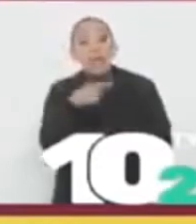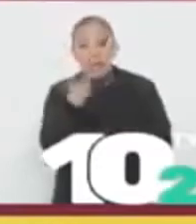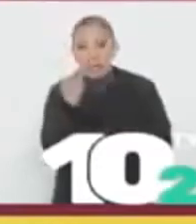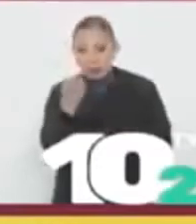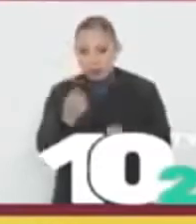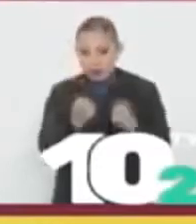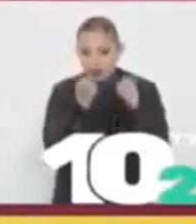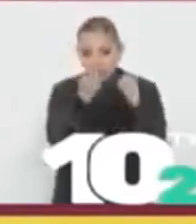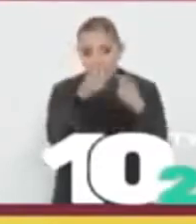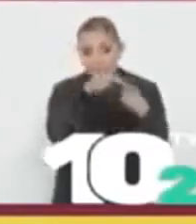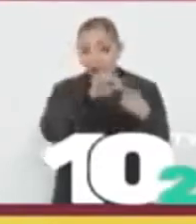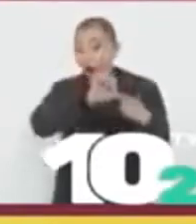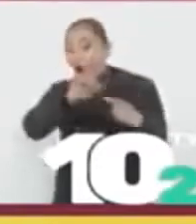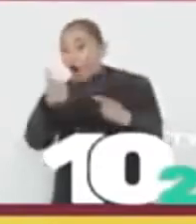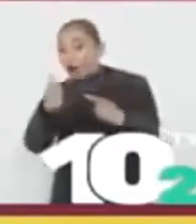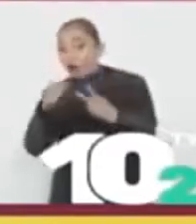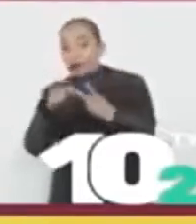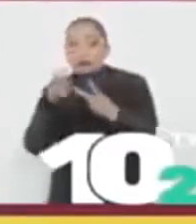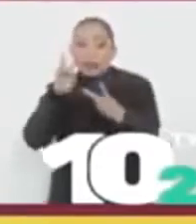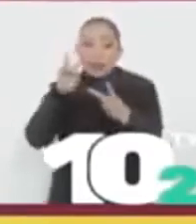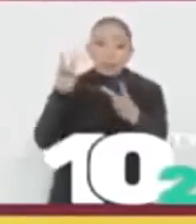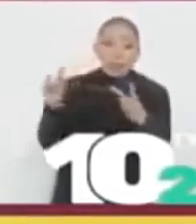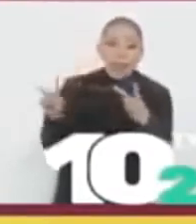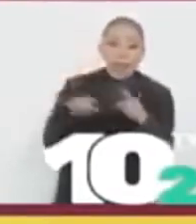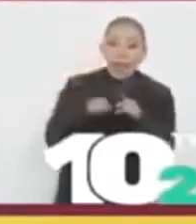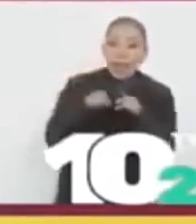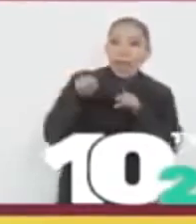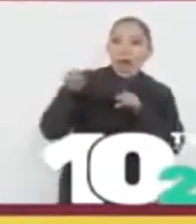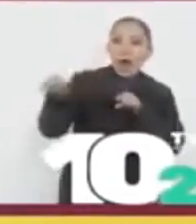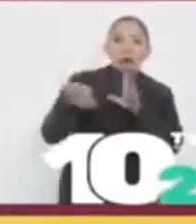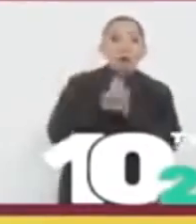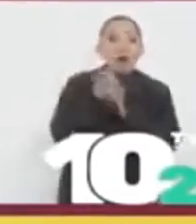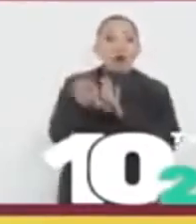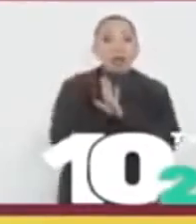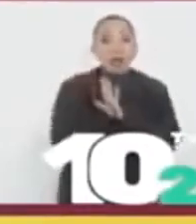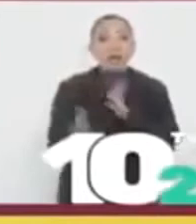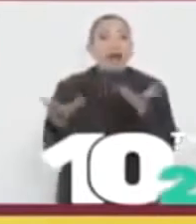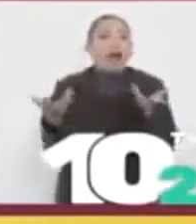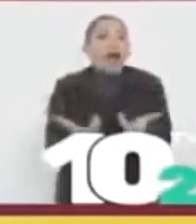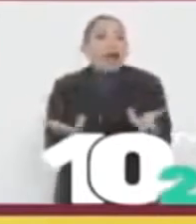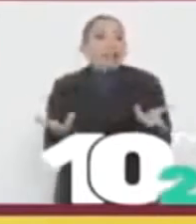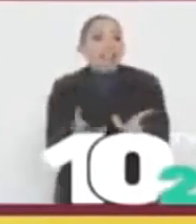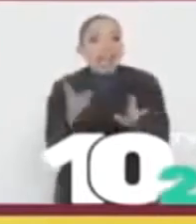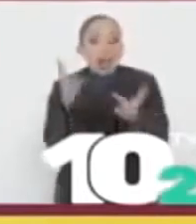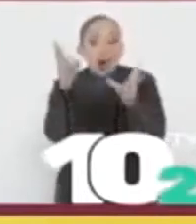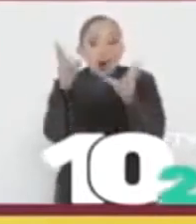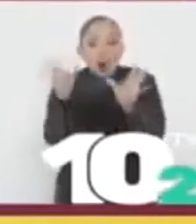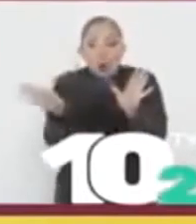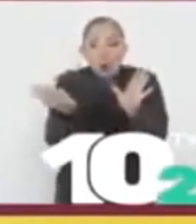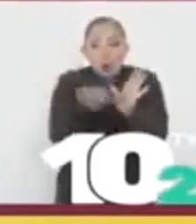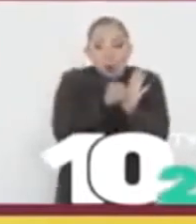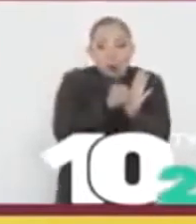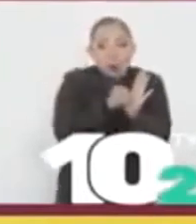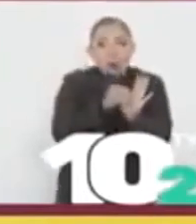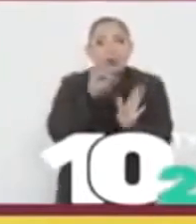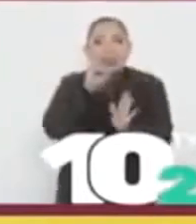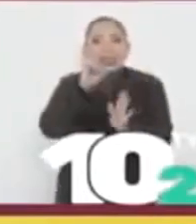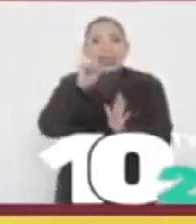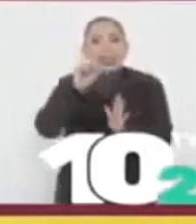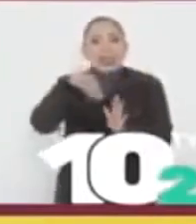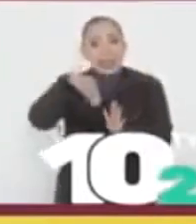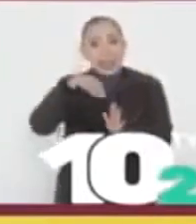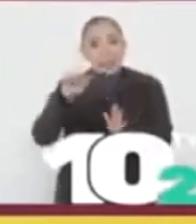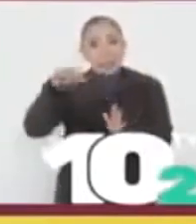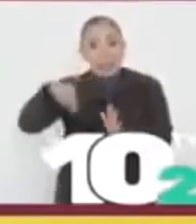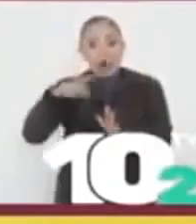Además de este tipo de fuerza, hay otro que se manifiesta a distancia, como las que producen los imanes o la fuerza de gravedad